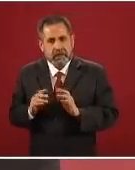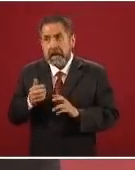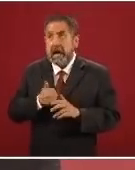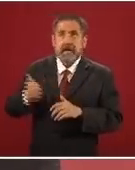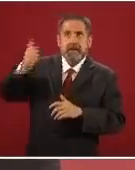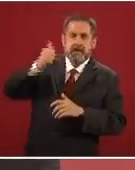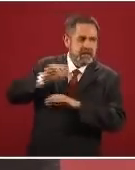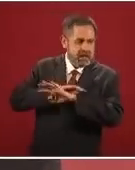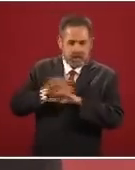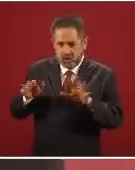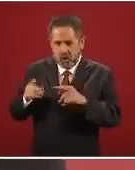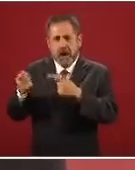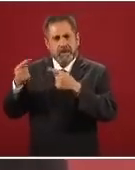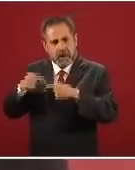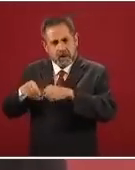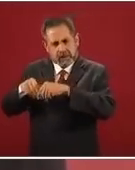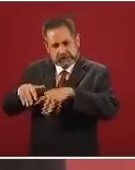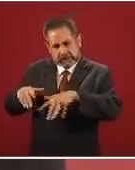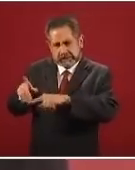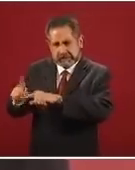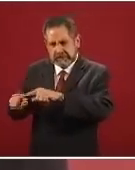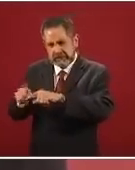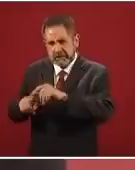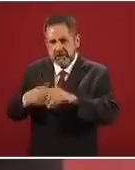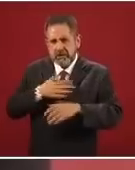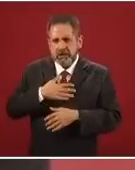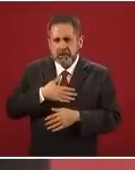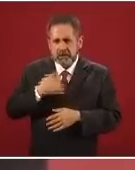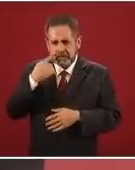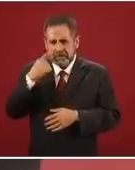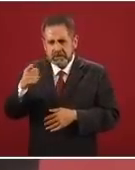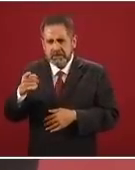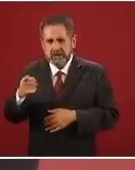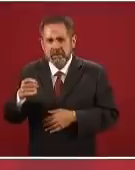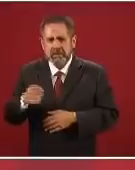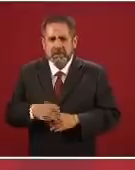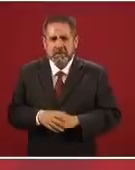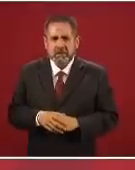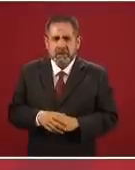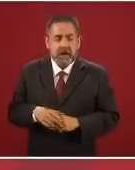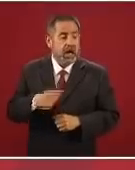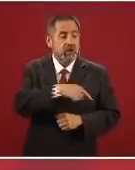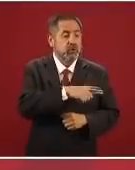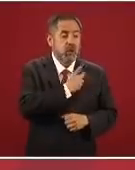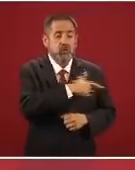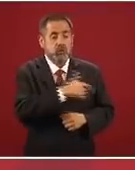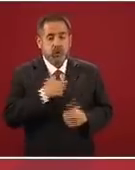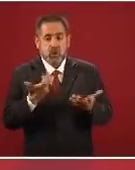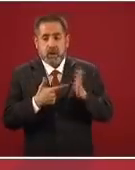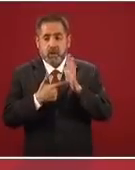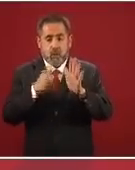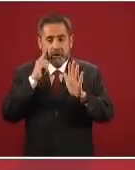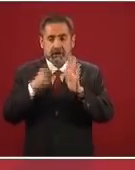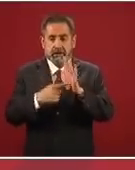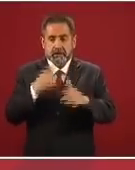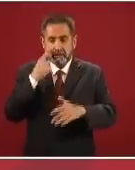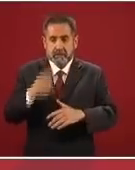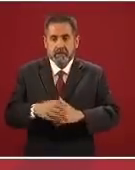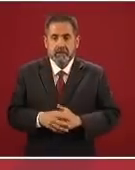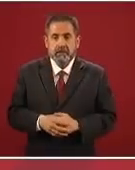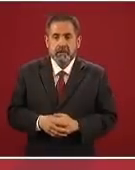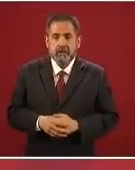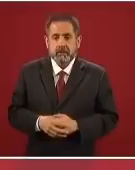arriba. Ya puedo sacar. De nuevo, miren, no les gusta a los conservadores, pero…